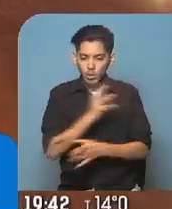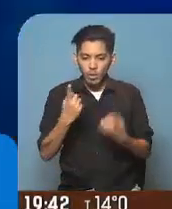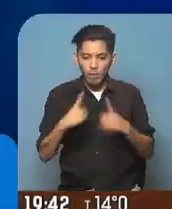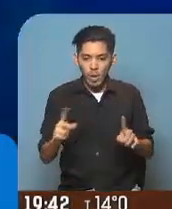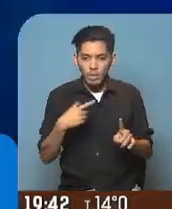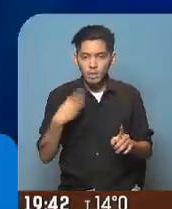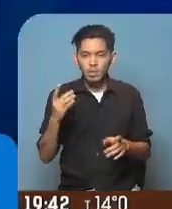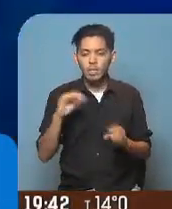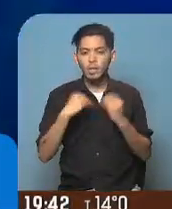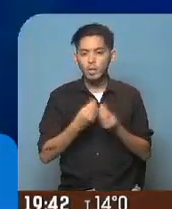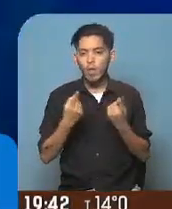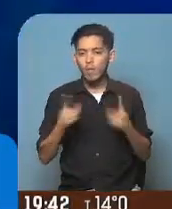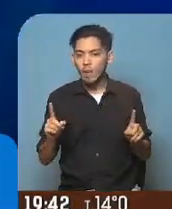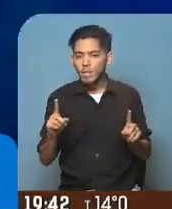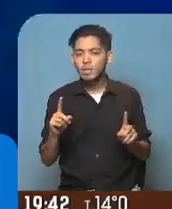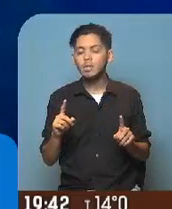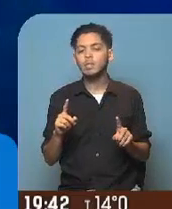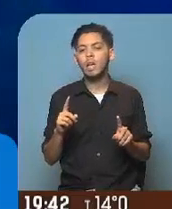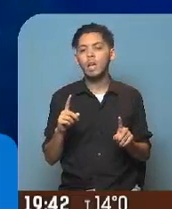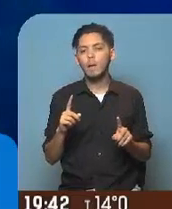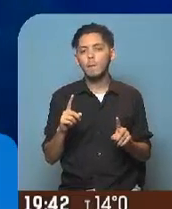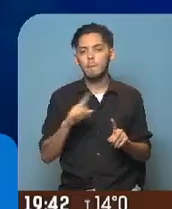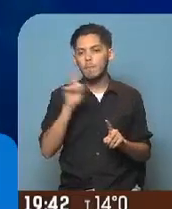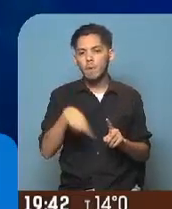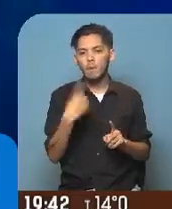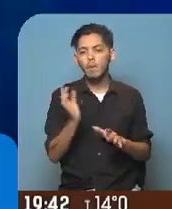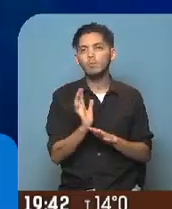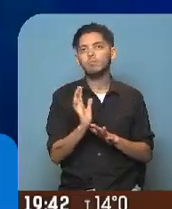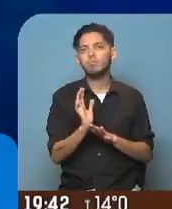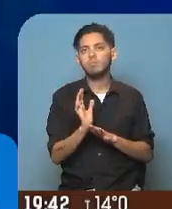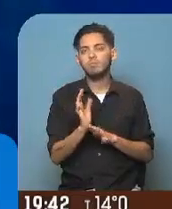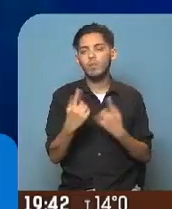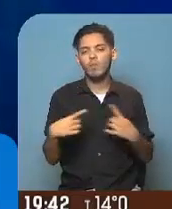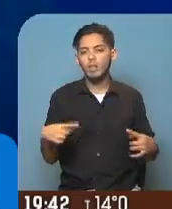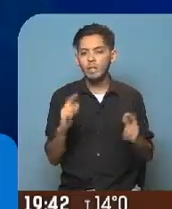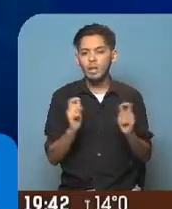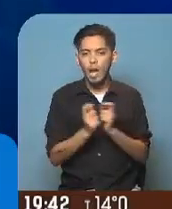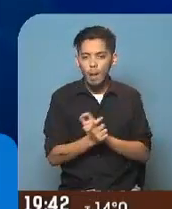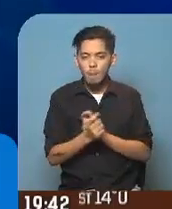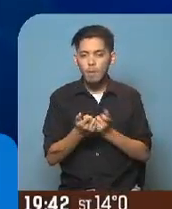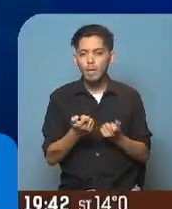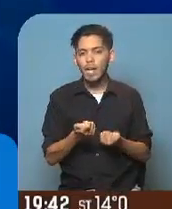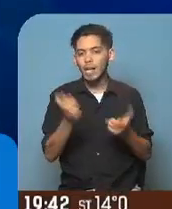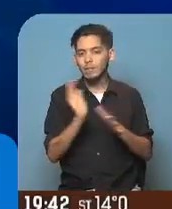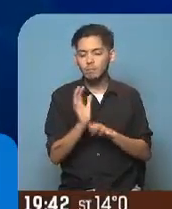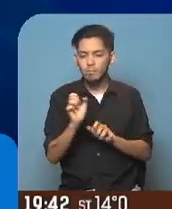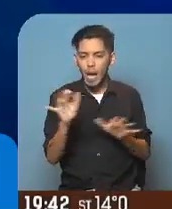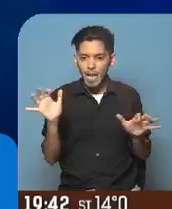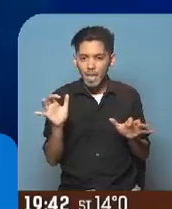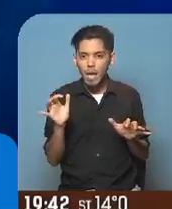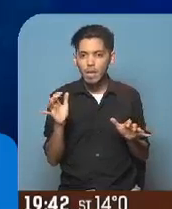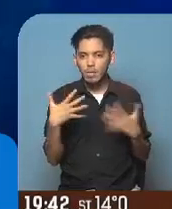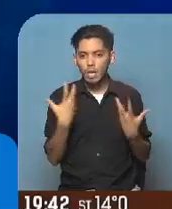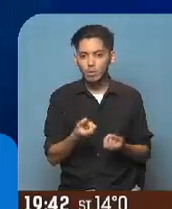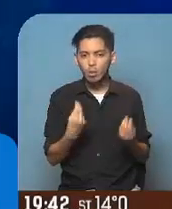otros resultados se producen una serie de cambios casi mágicos en el equipo que permiten